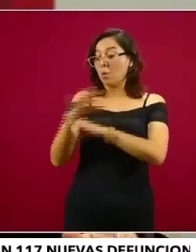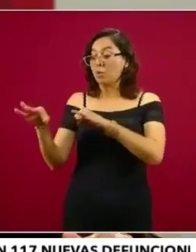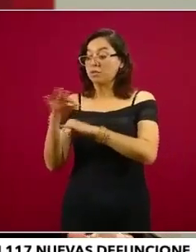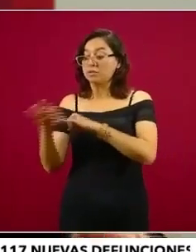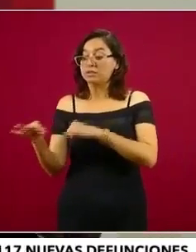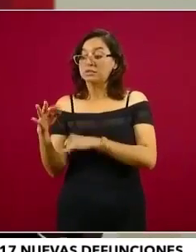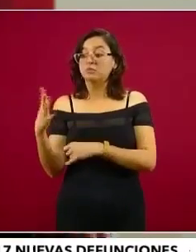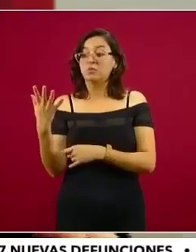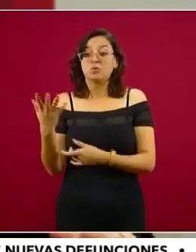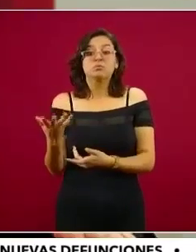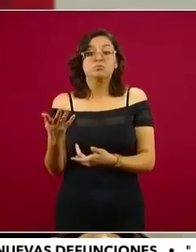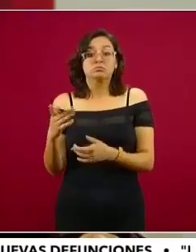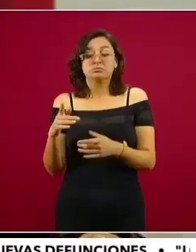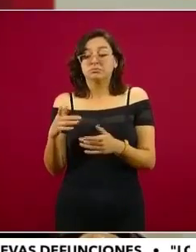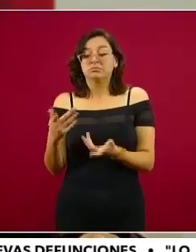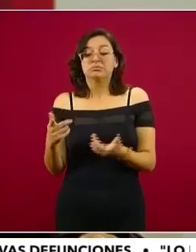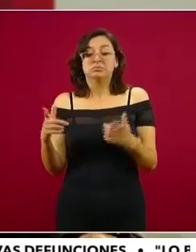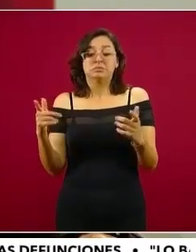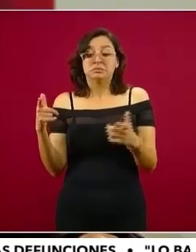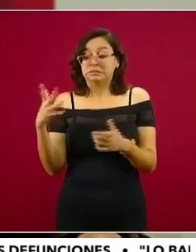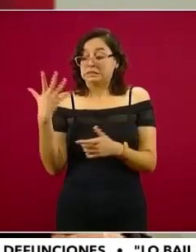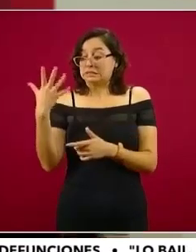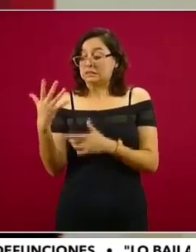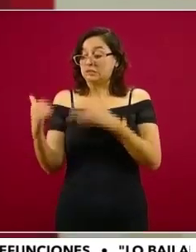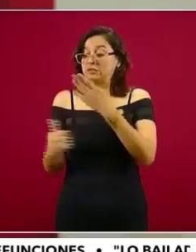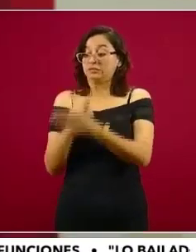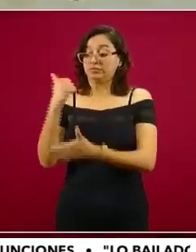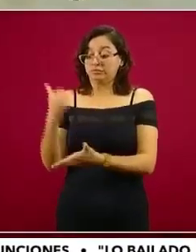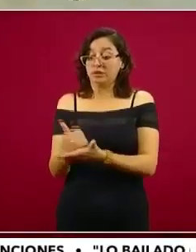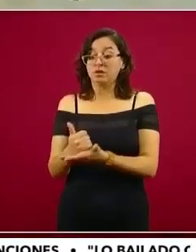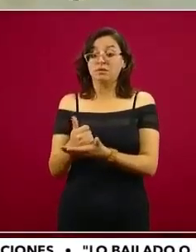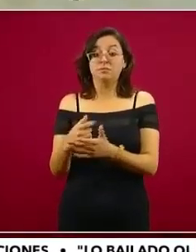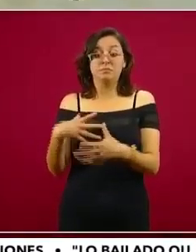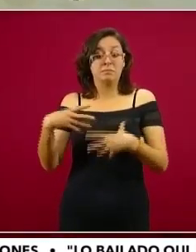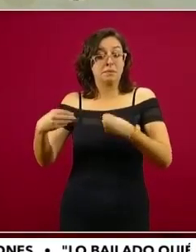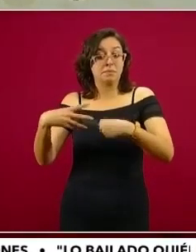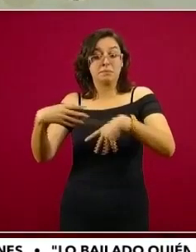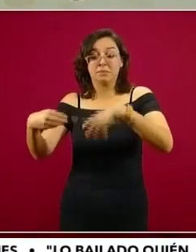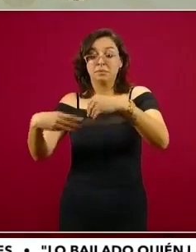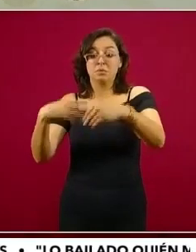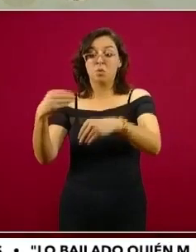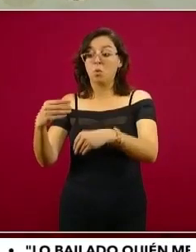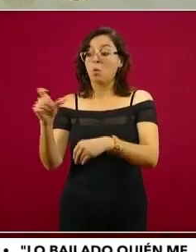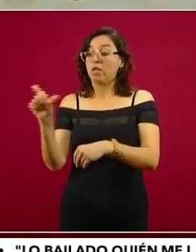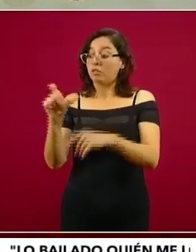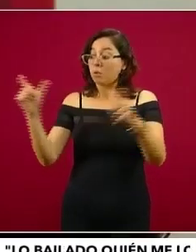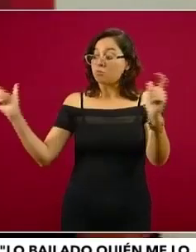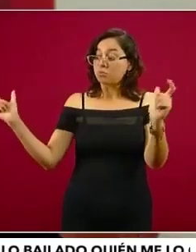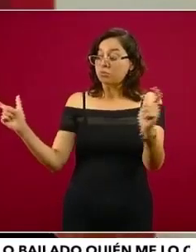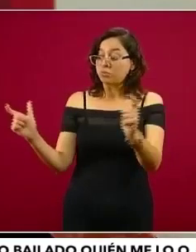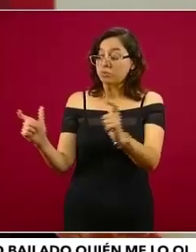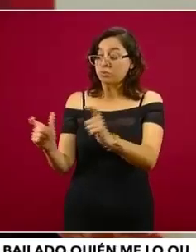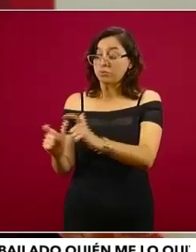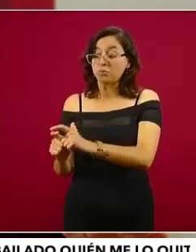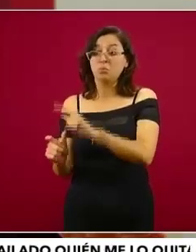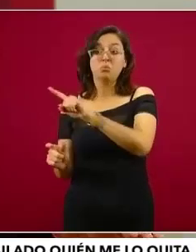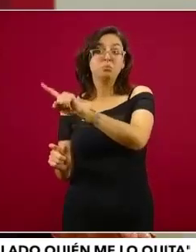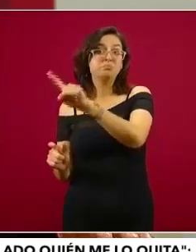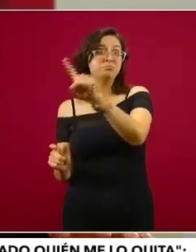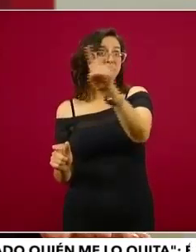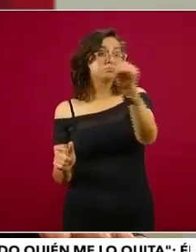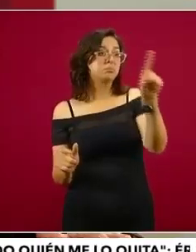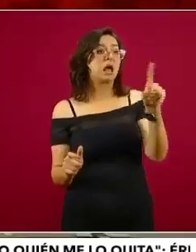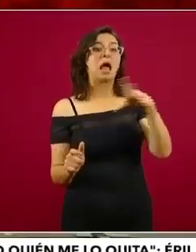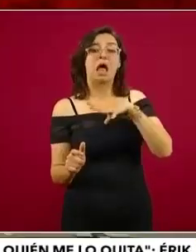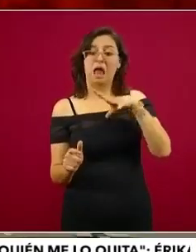5 ciudades que ahorita están con transmisión activa, incluyendo la Ciudad de México, en su momento de salida vamos a tener varias otras ciudades